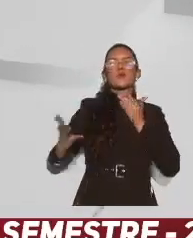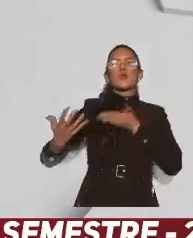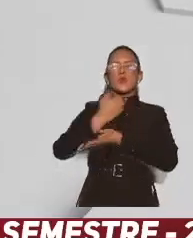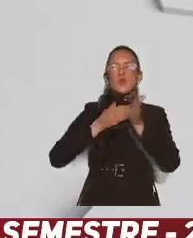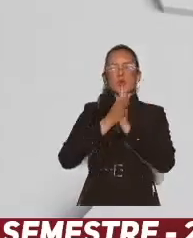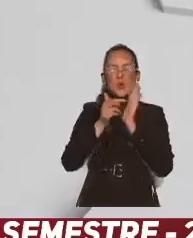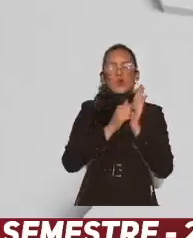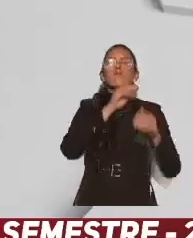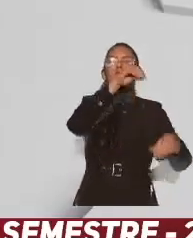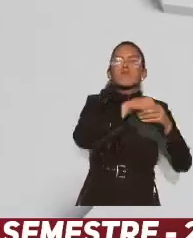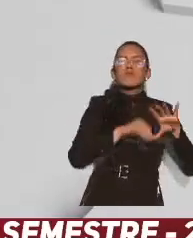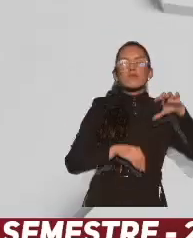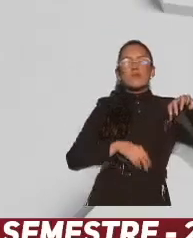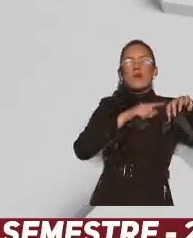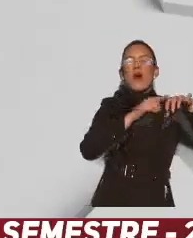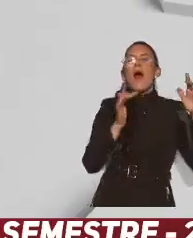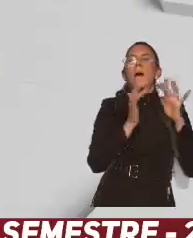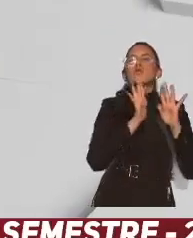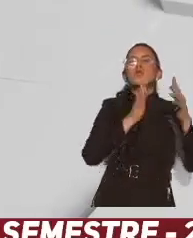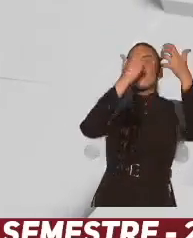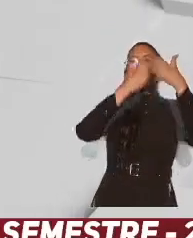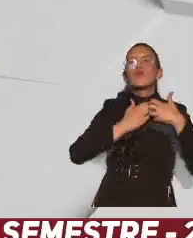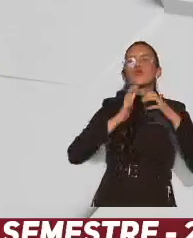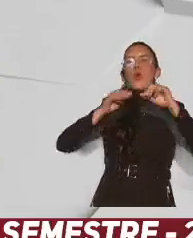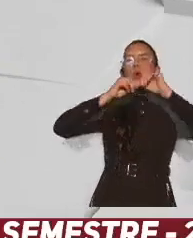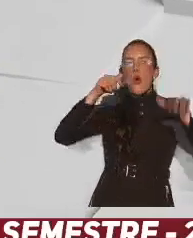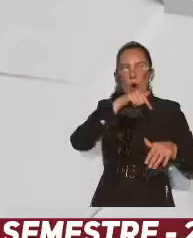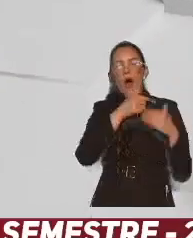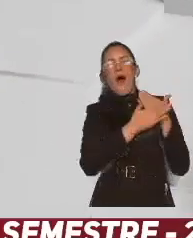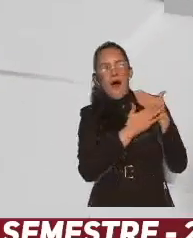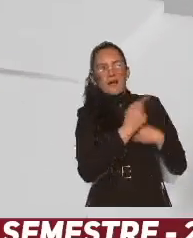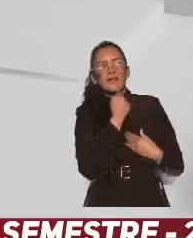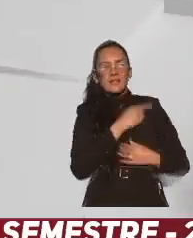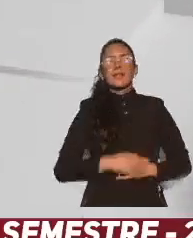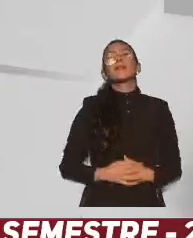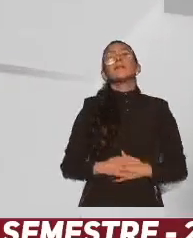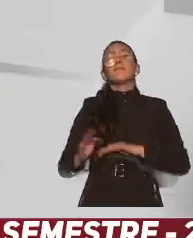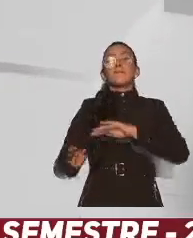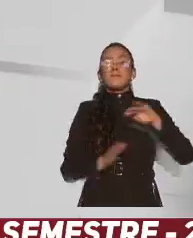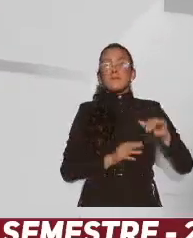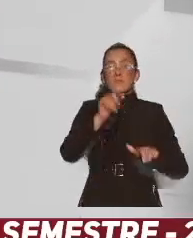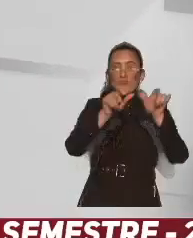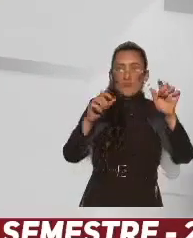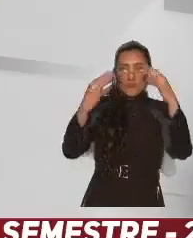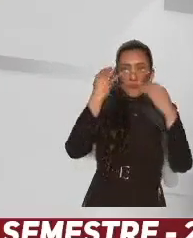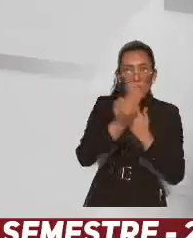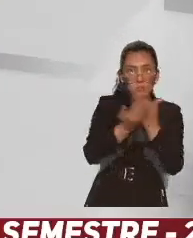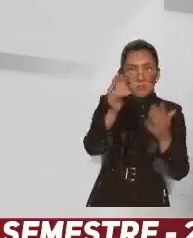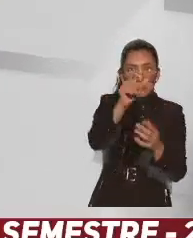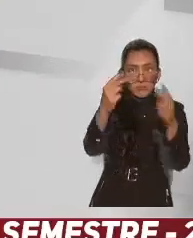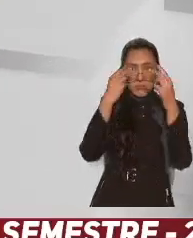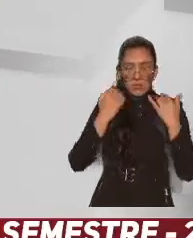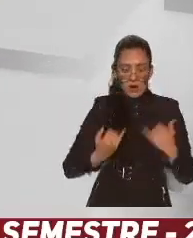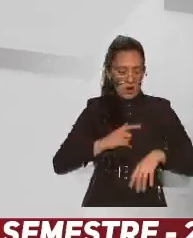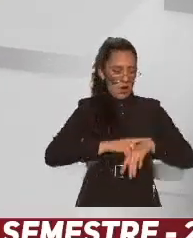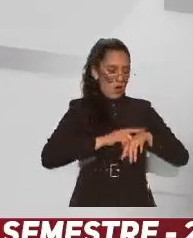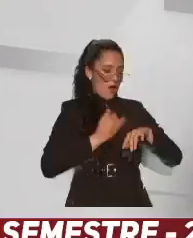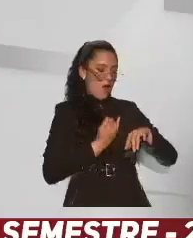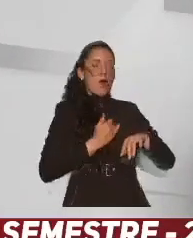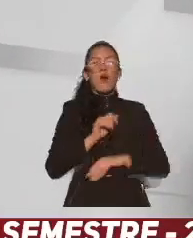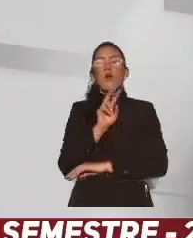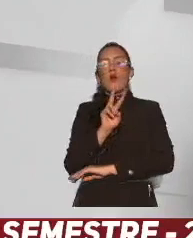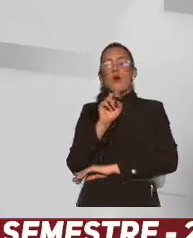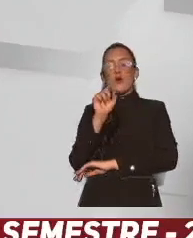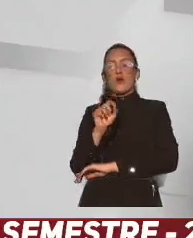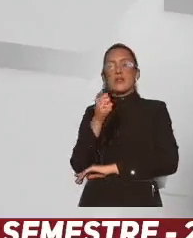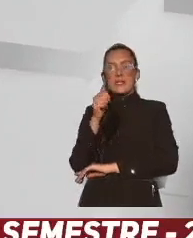Departamento Administrativo de la Función Pública. Recordamos a nuestra audiencia que se encuentra a esta hora conectada, 2:10 p.m, enviar